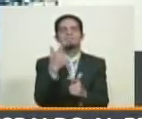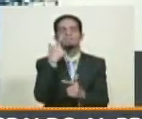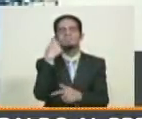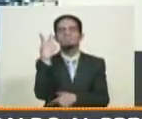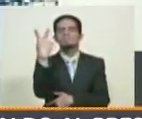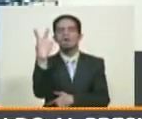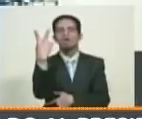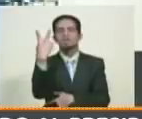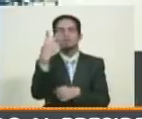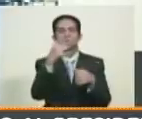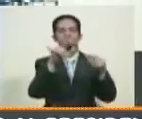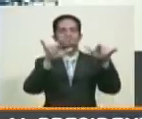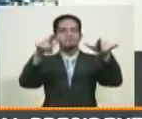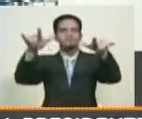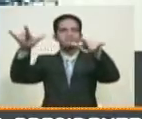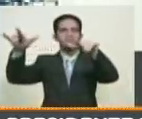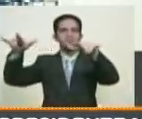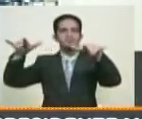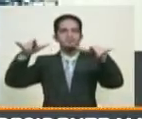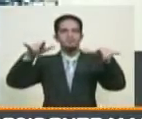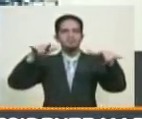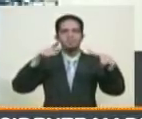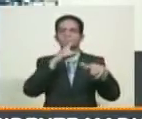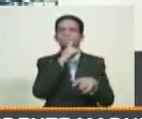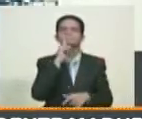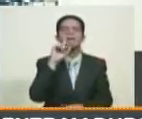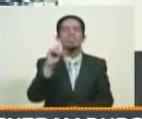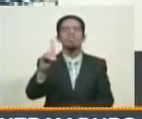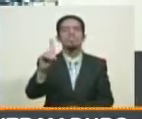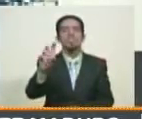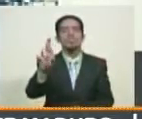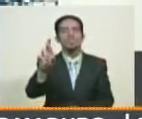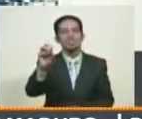aeronaves no tripuladas, conocidas como drones.